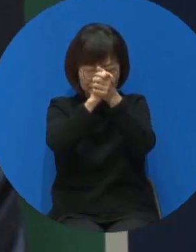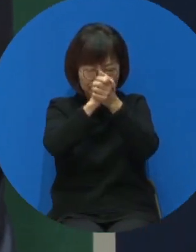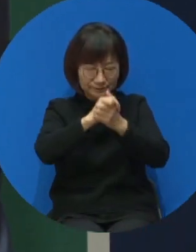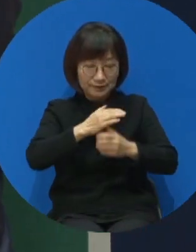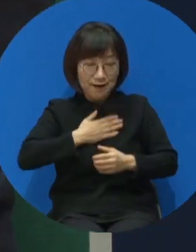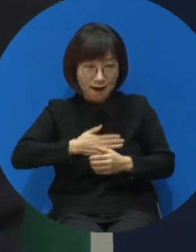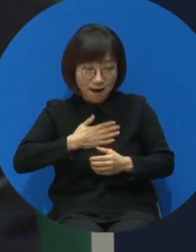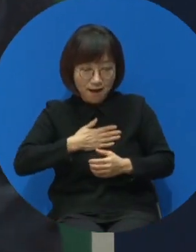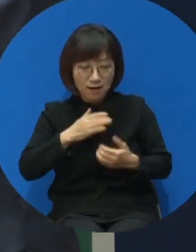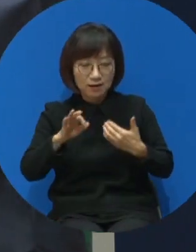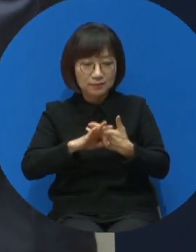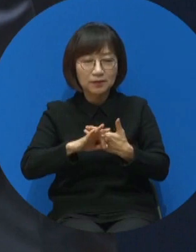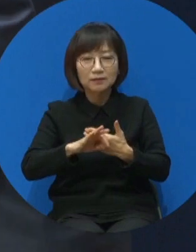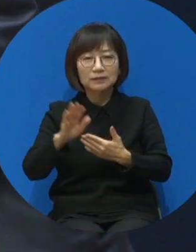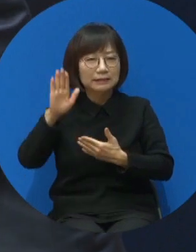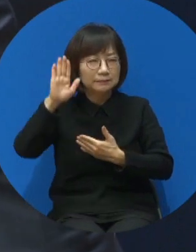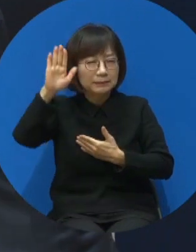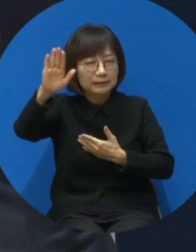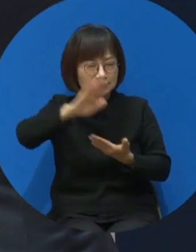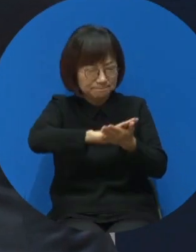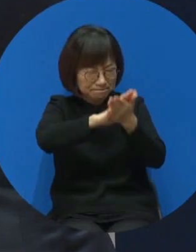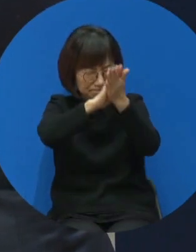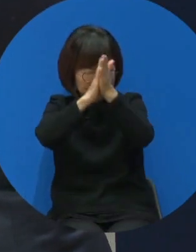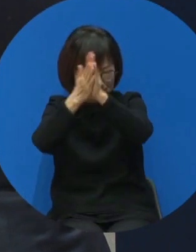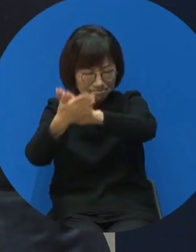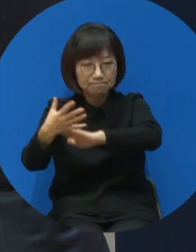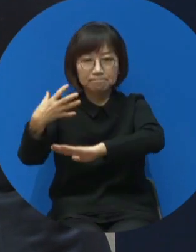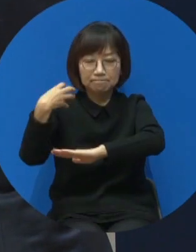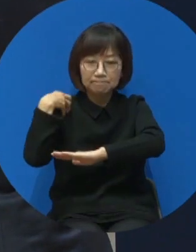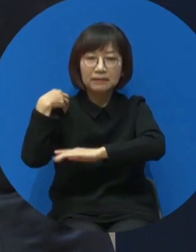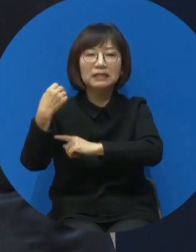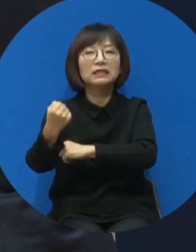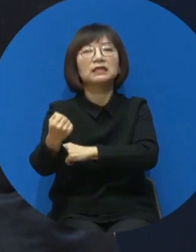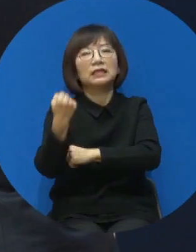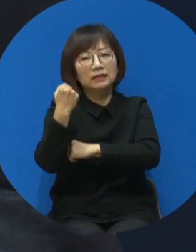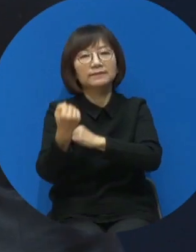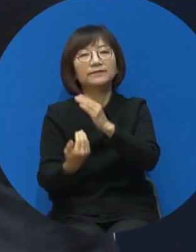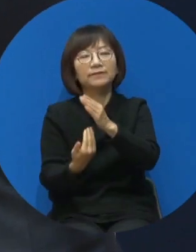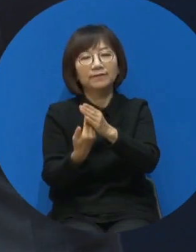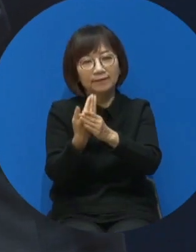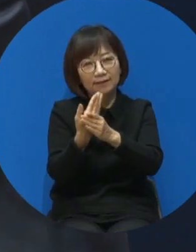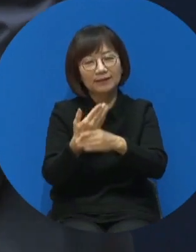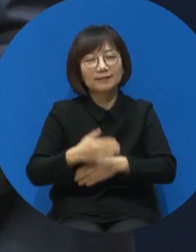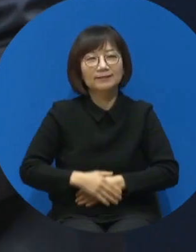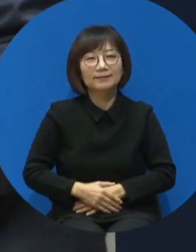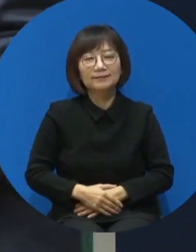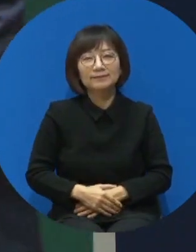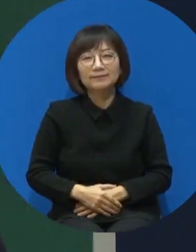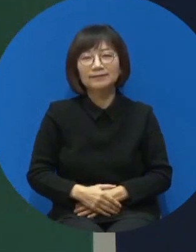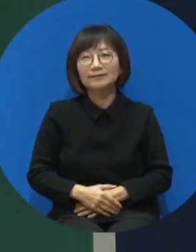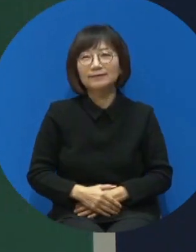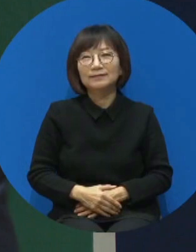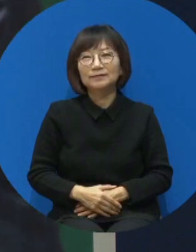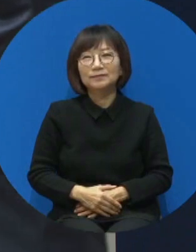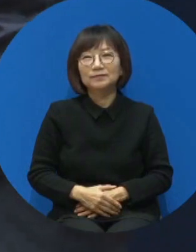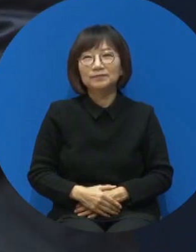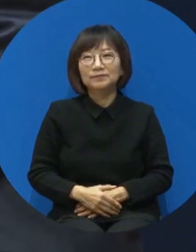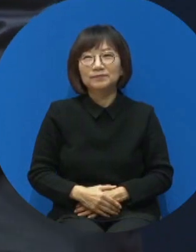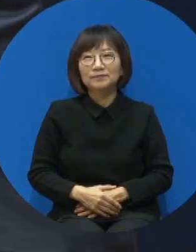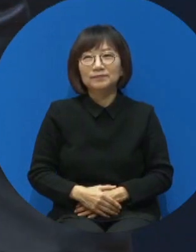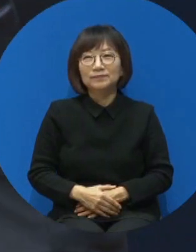origen semita si conocen lo que es la oración tendrán el poder para cambiar el futuro siento realmente y supo que